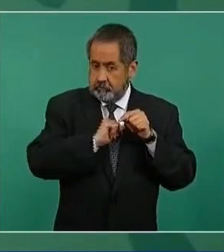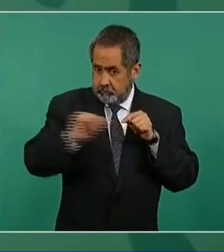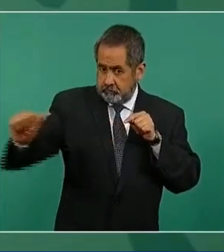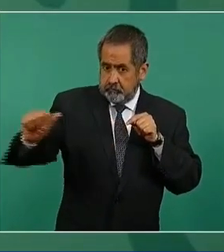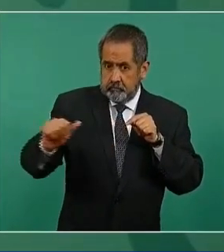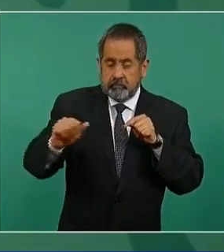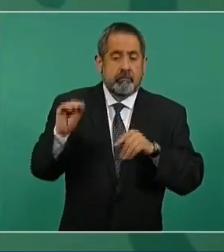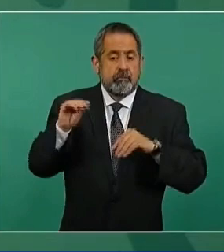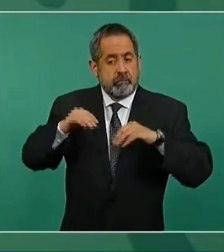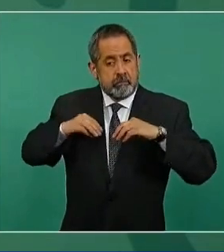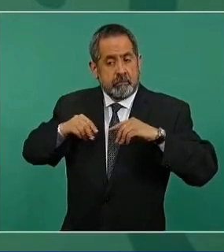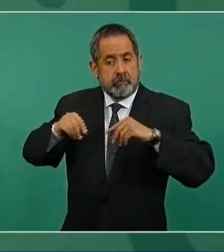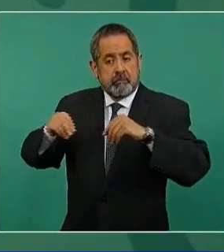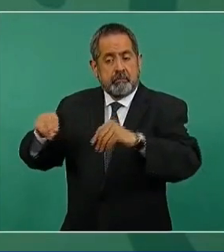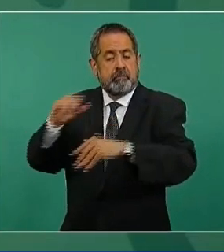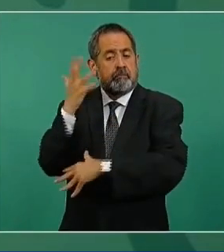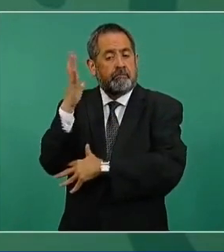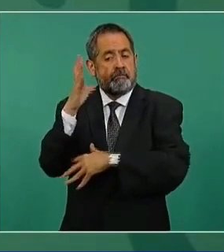árboles